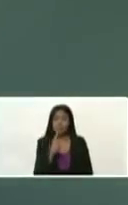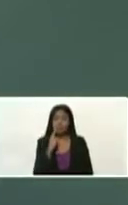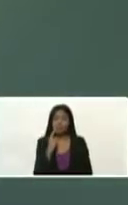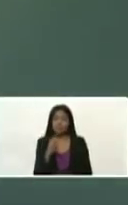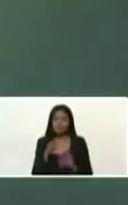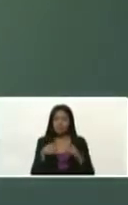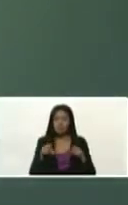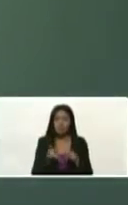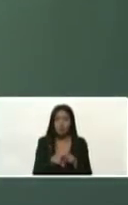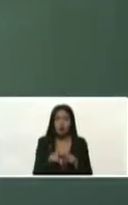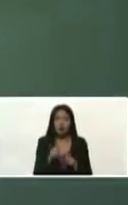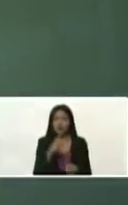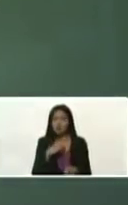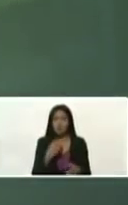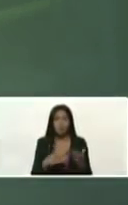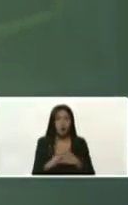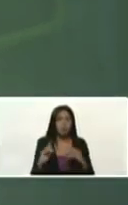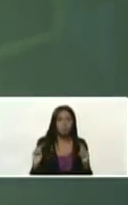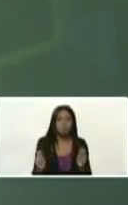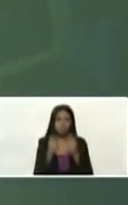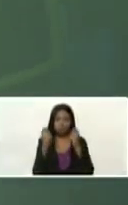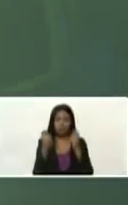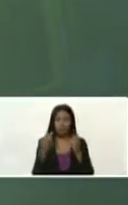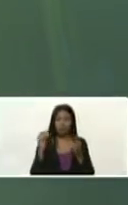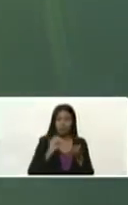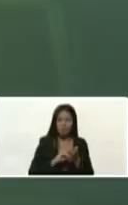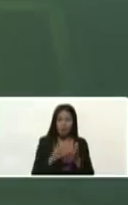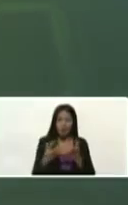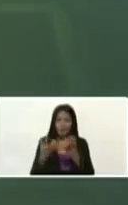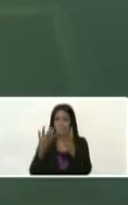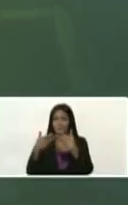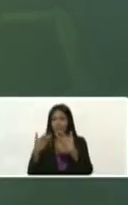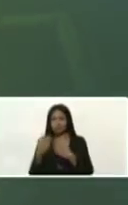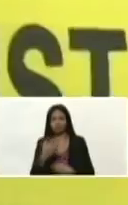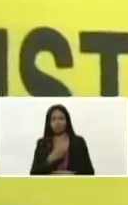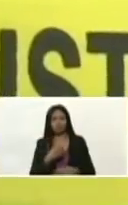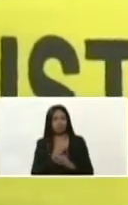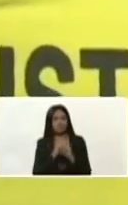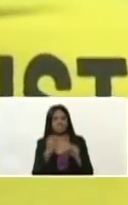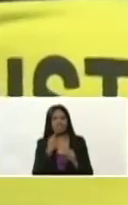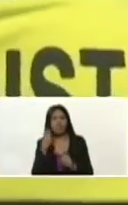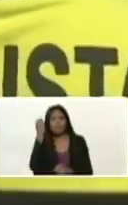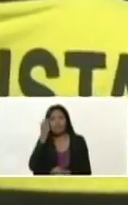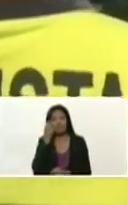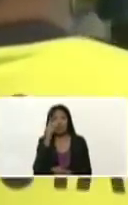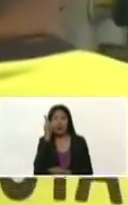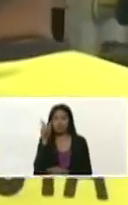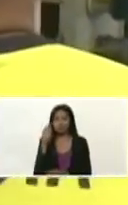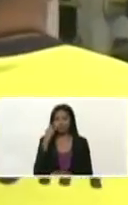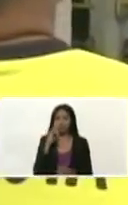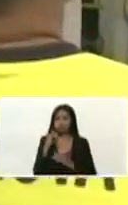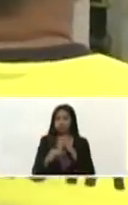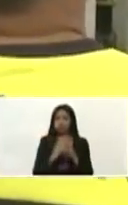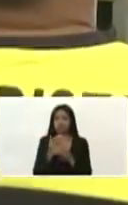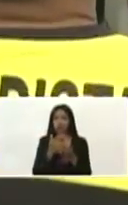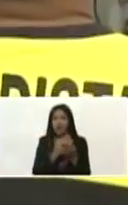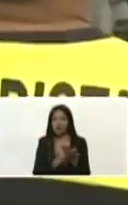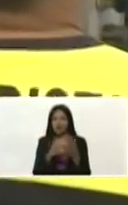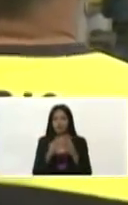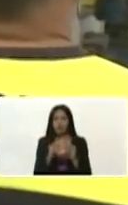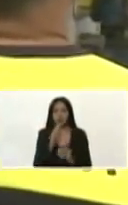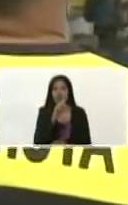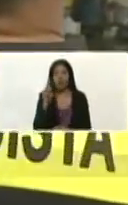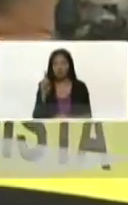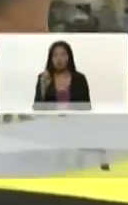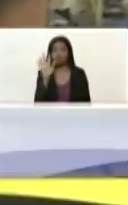jugaron a que no íbamos a poder arrancar esta planta, ni las 11 plantas adicionales que están diseminadas por todo el territorio